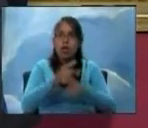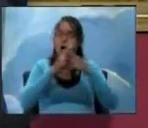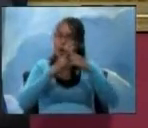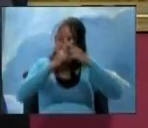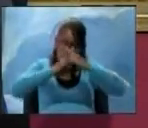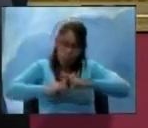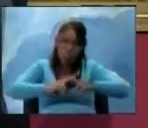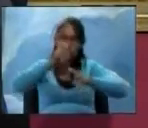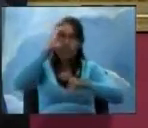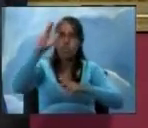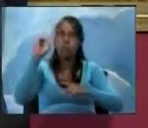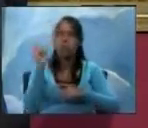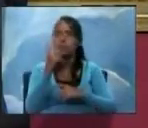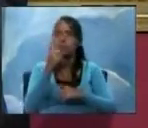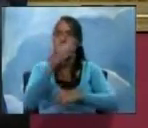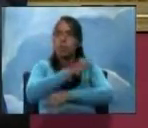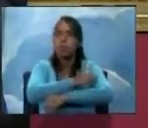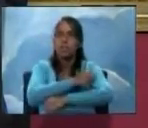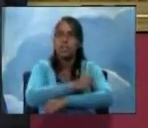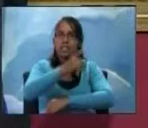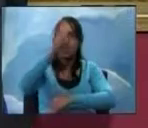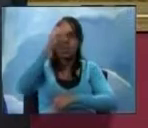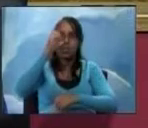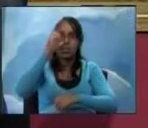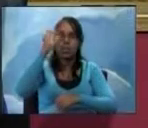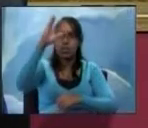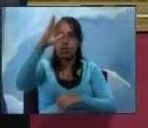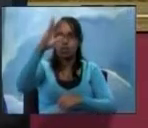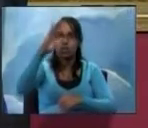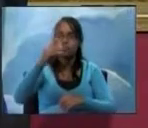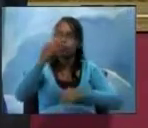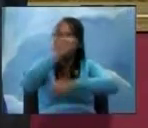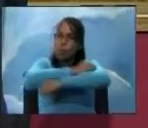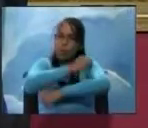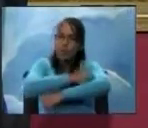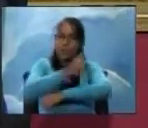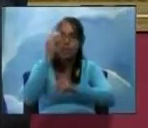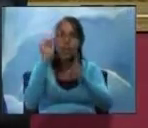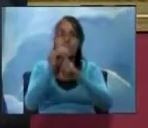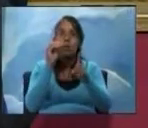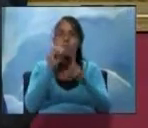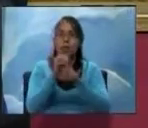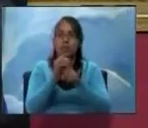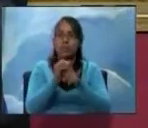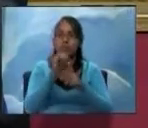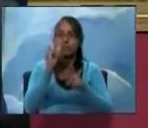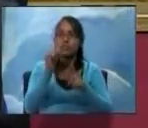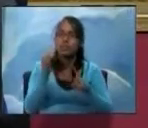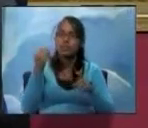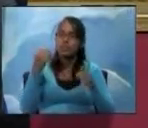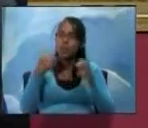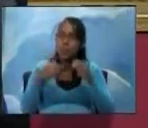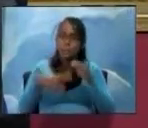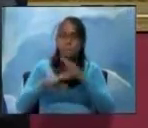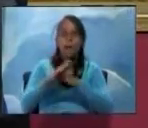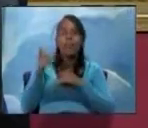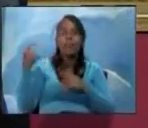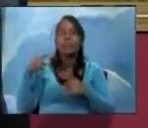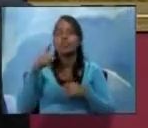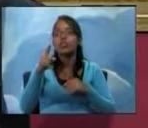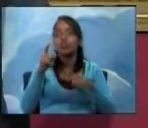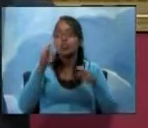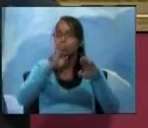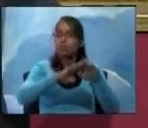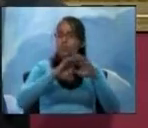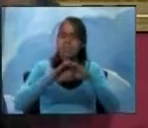Dios. Lo primeramente, obedezca a Dios, honre a Dios, obedezca al llamado. Y vas a tener, tu